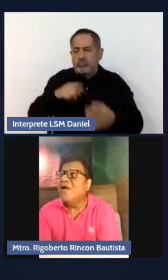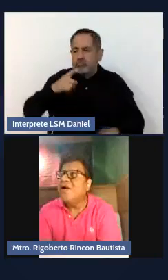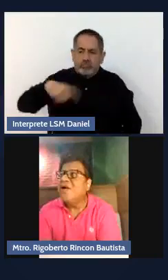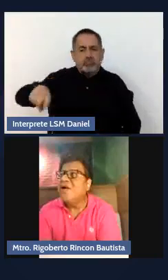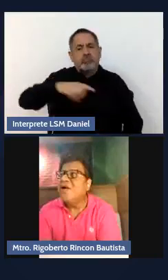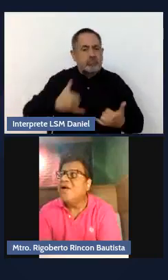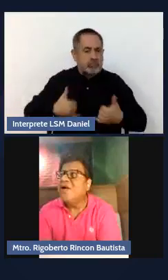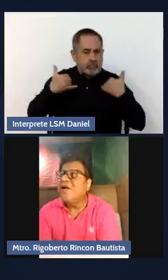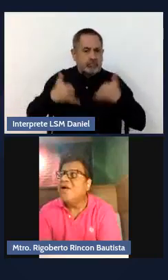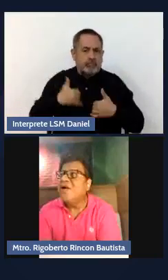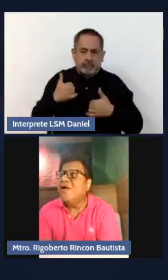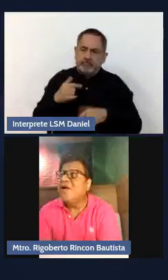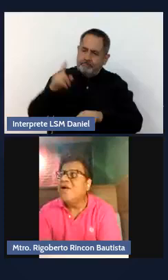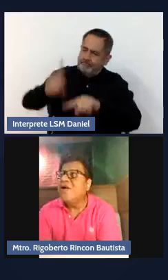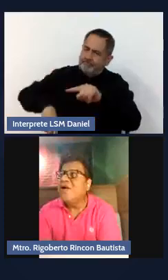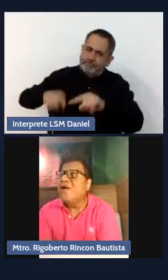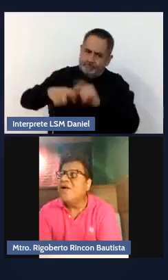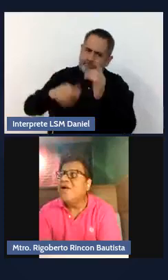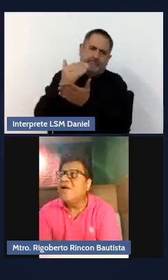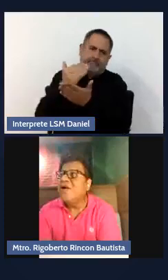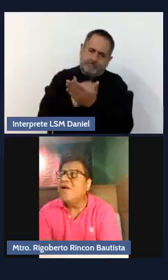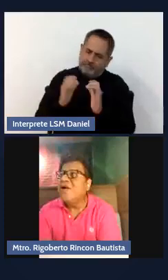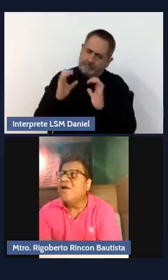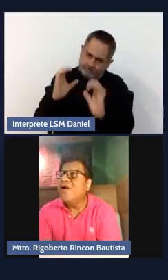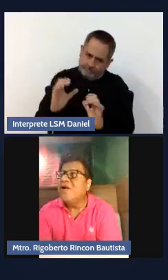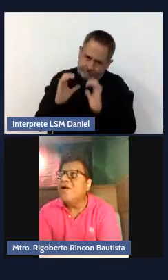adolescentes con esta sustancia.